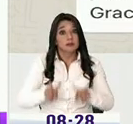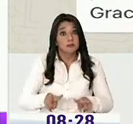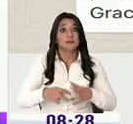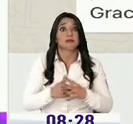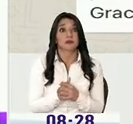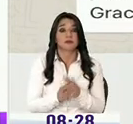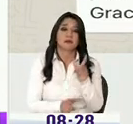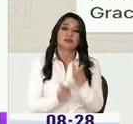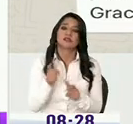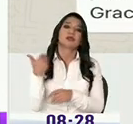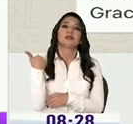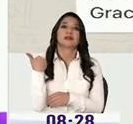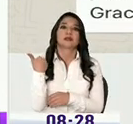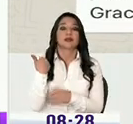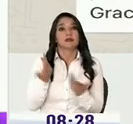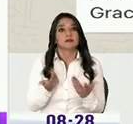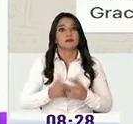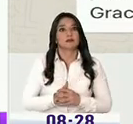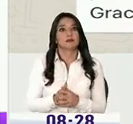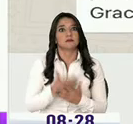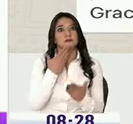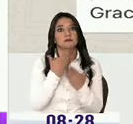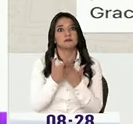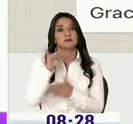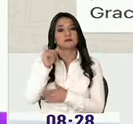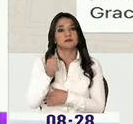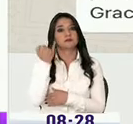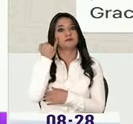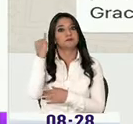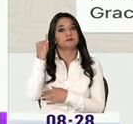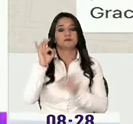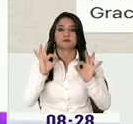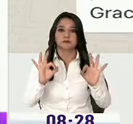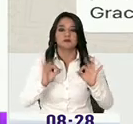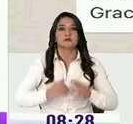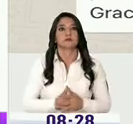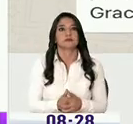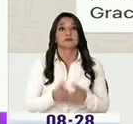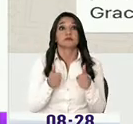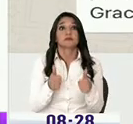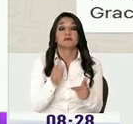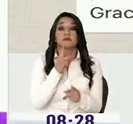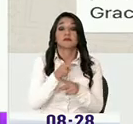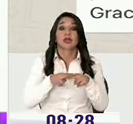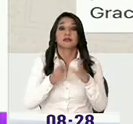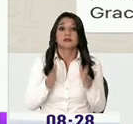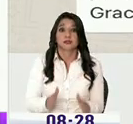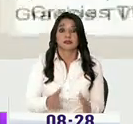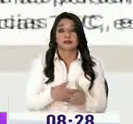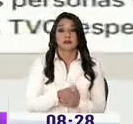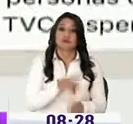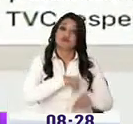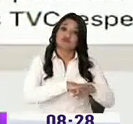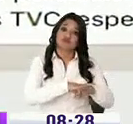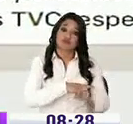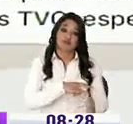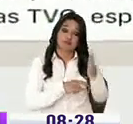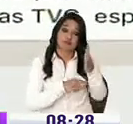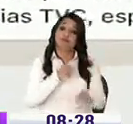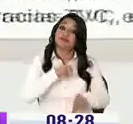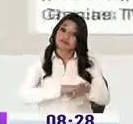las personas que tienen incontinencia. Gracias, TVC. Espero sirva vida para el bien de todos. ¿Está bien? Señores taxistas, en vez de orinarse donde les da la